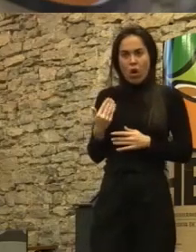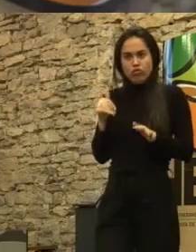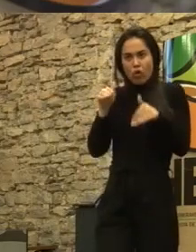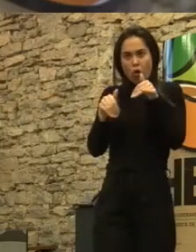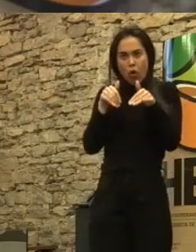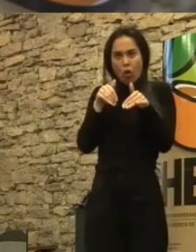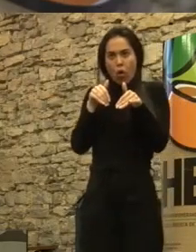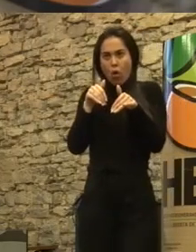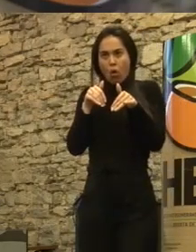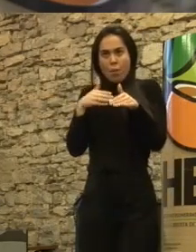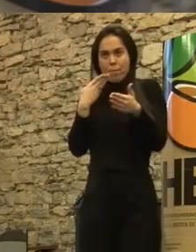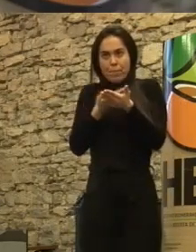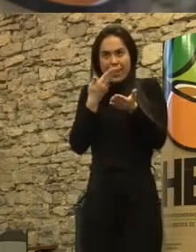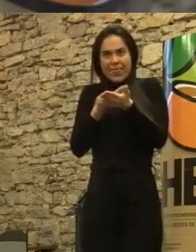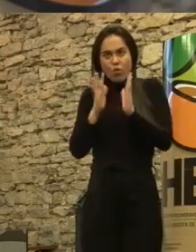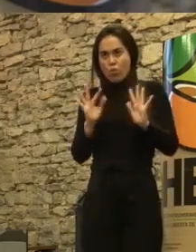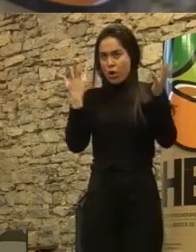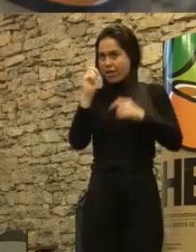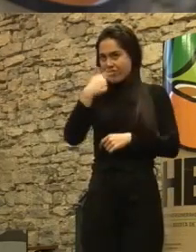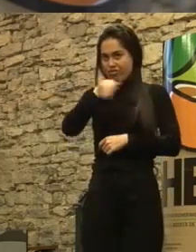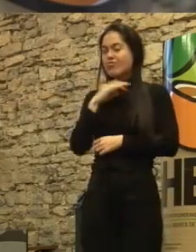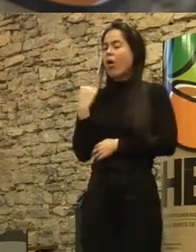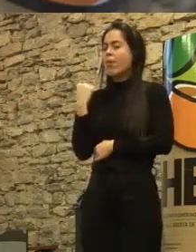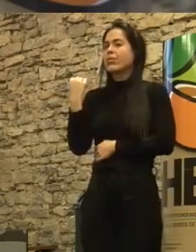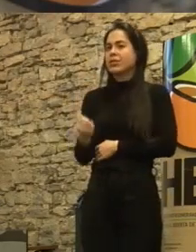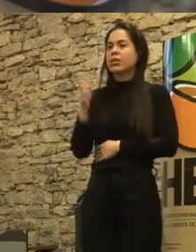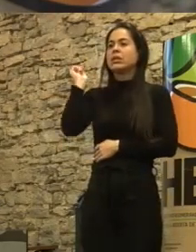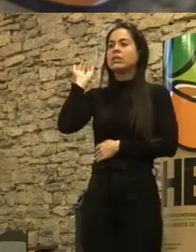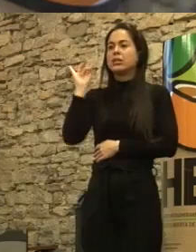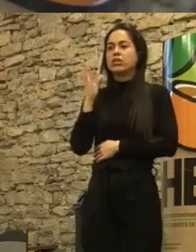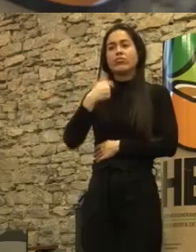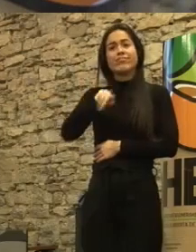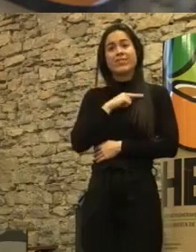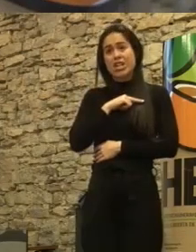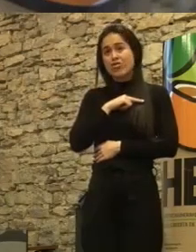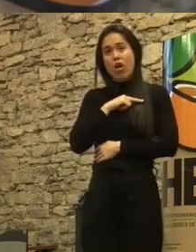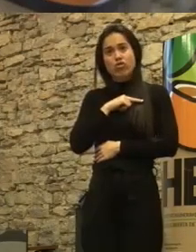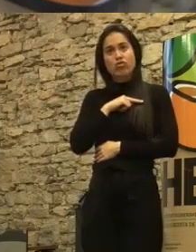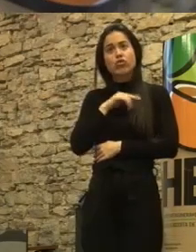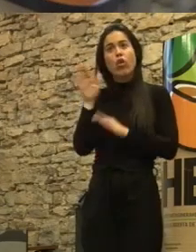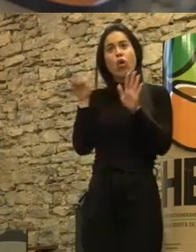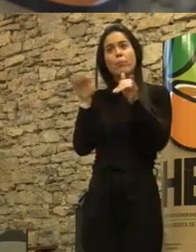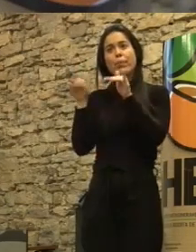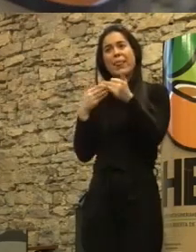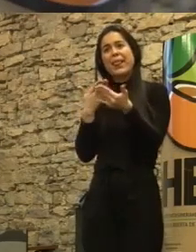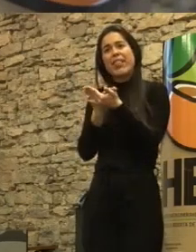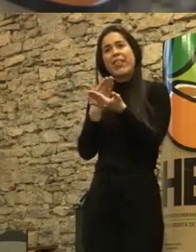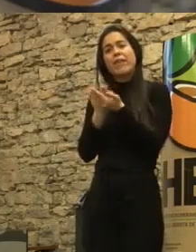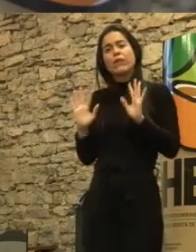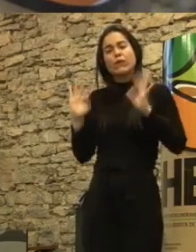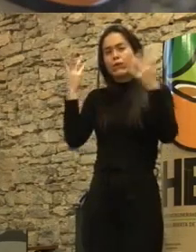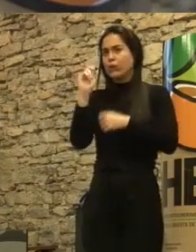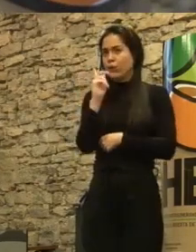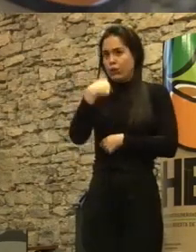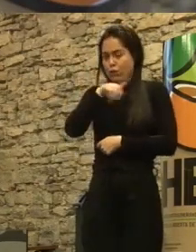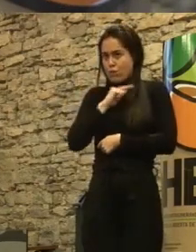pensionistas apoyó. Nosotros tenemos capacidad para convocar huelga. Nosotros apoyamos la huelga porque de alguna manera ya hablamos